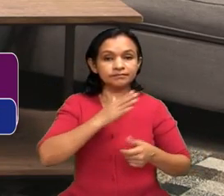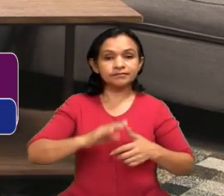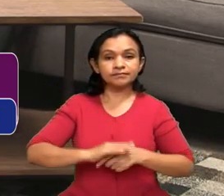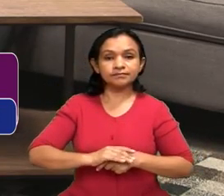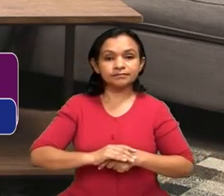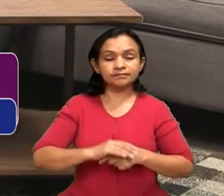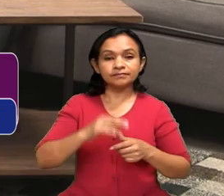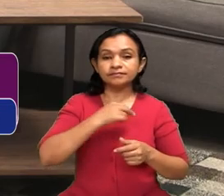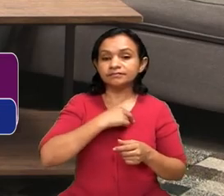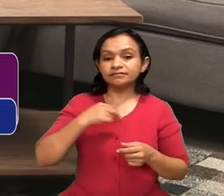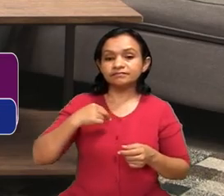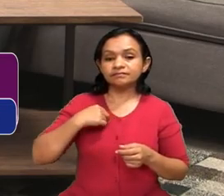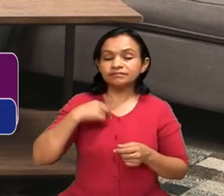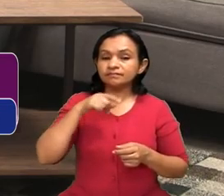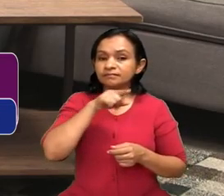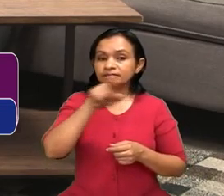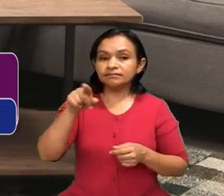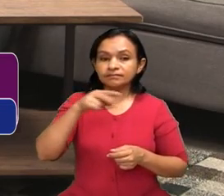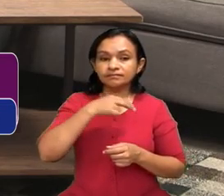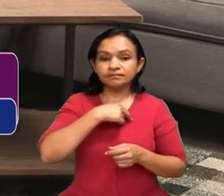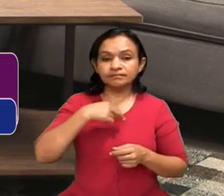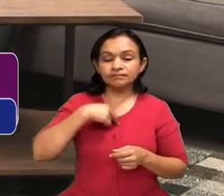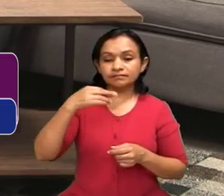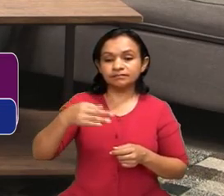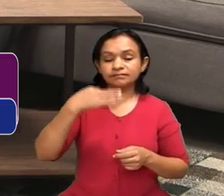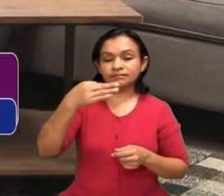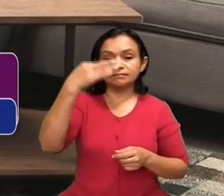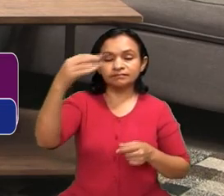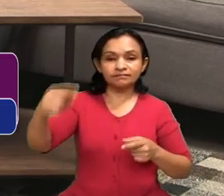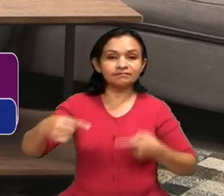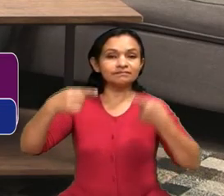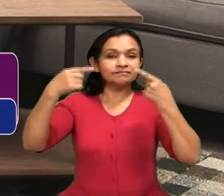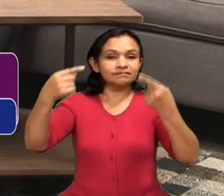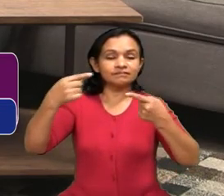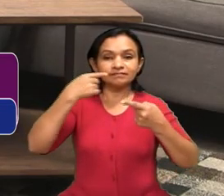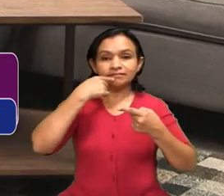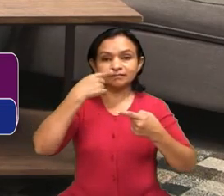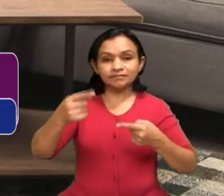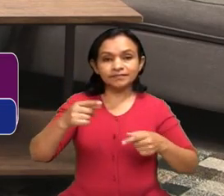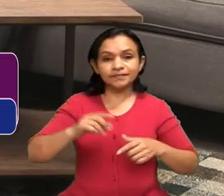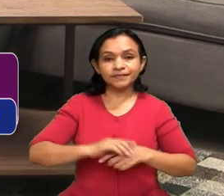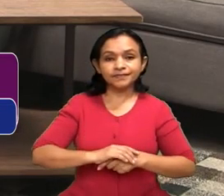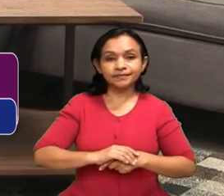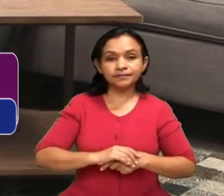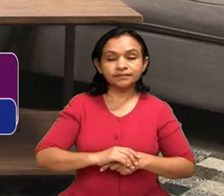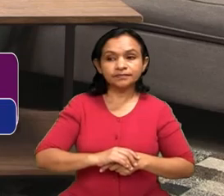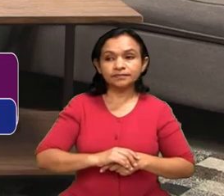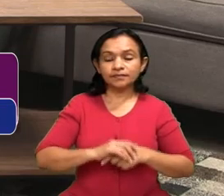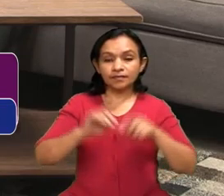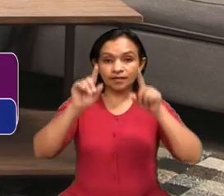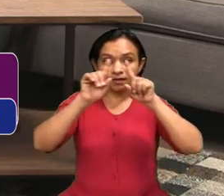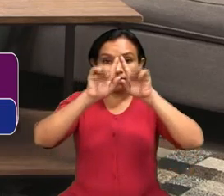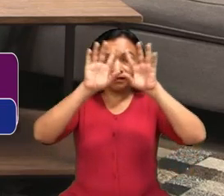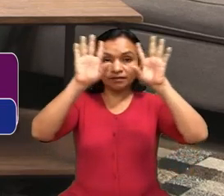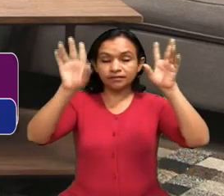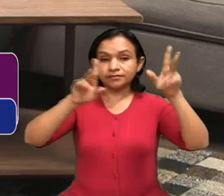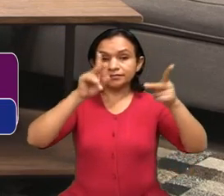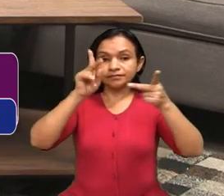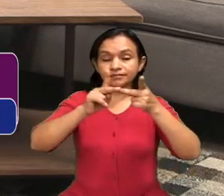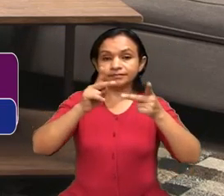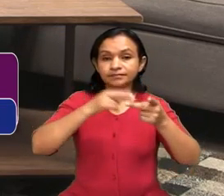que van a ser nuestros próximos adversarios y enemigos políticos. Una claridad total de todo lo que